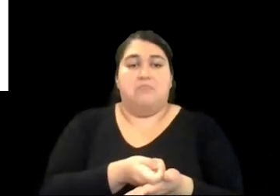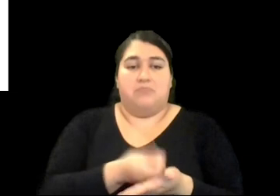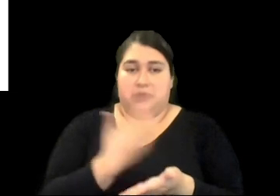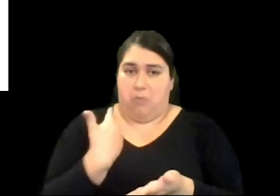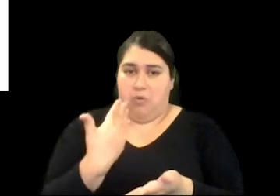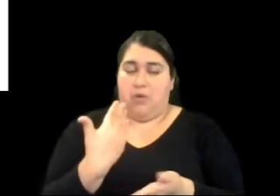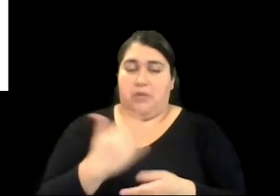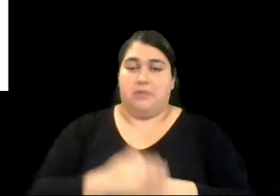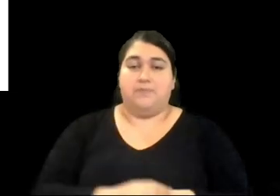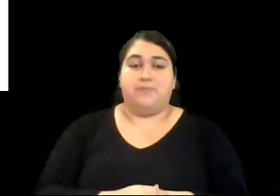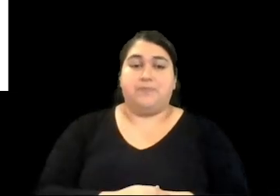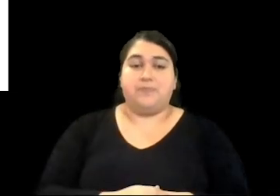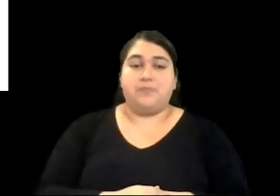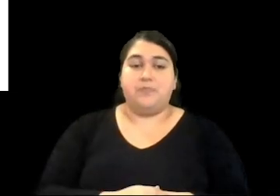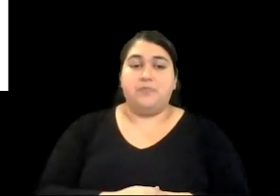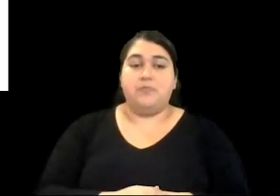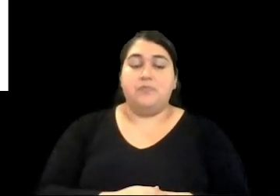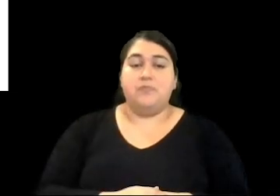Quizás